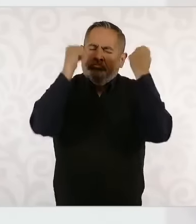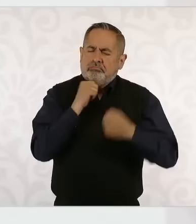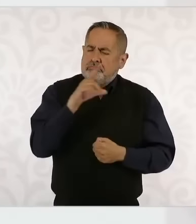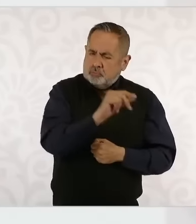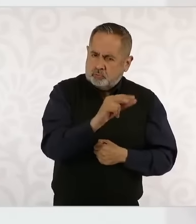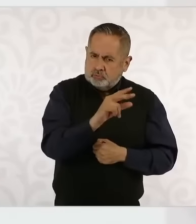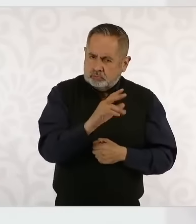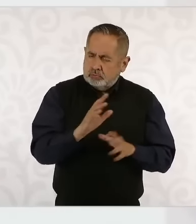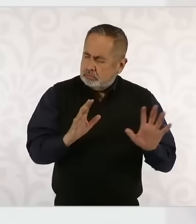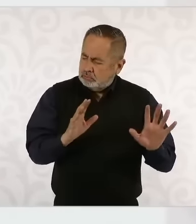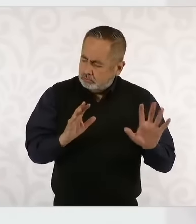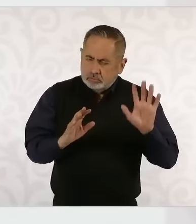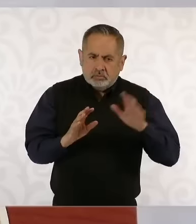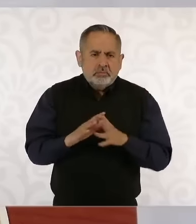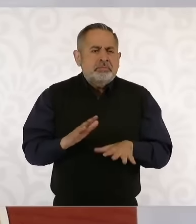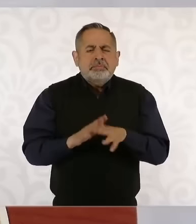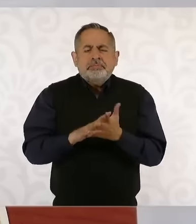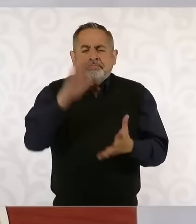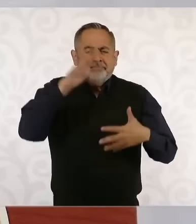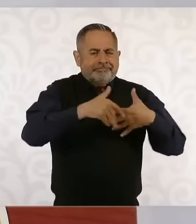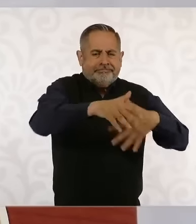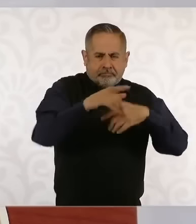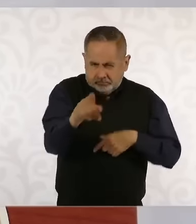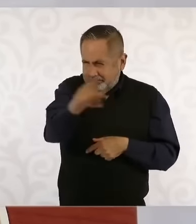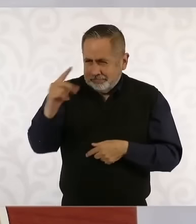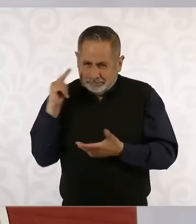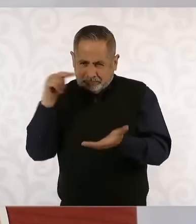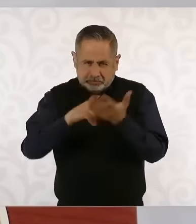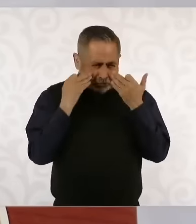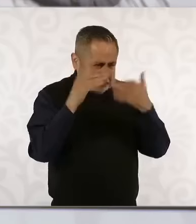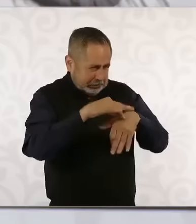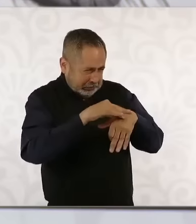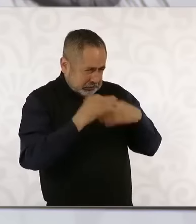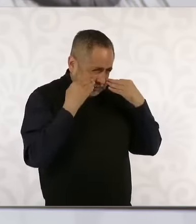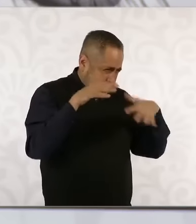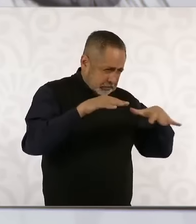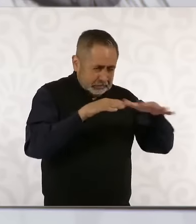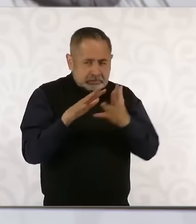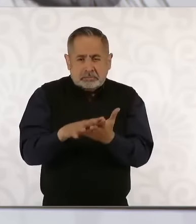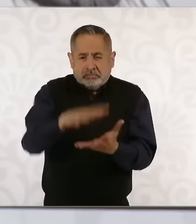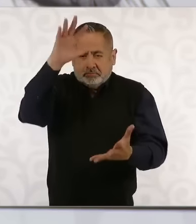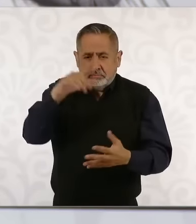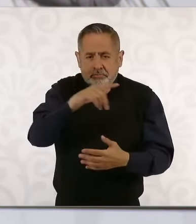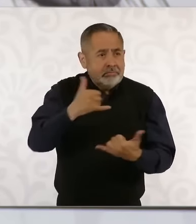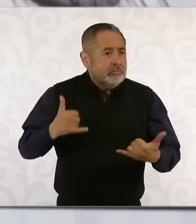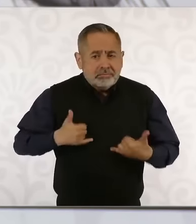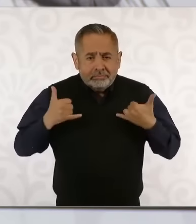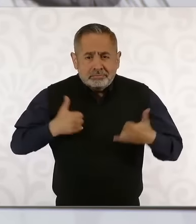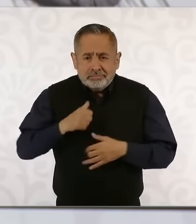la mayoría de los que marcharon, y se puede ver si ustedes estuvieron ahí viendo, la mayoría no eran